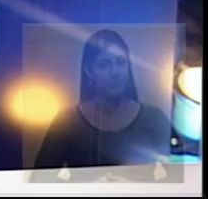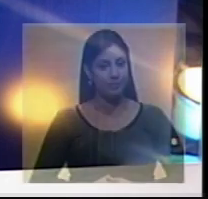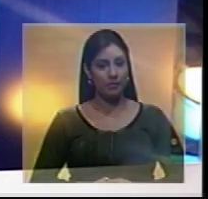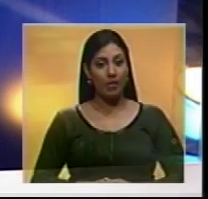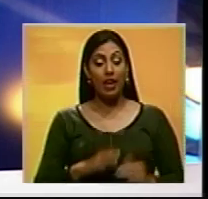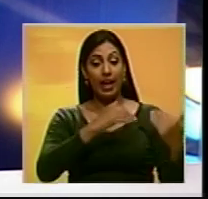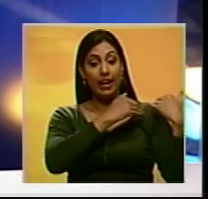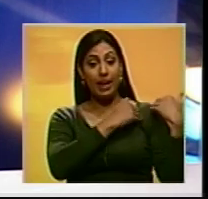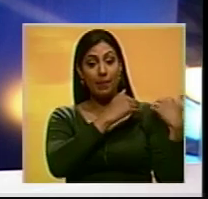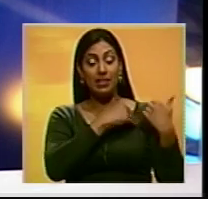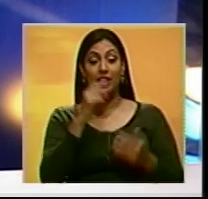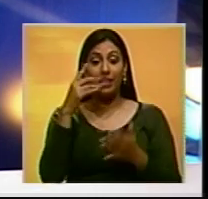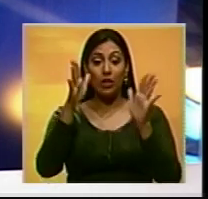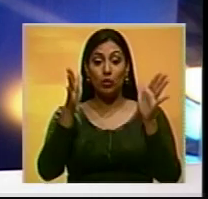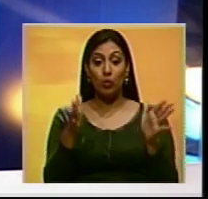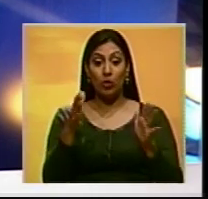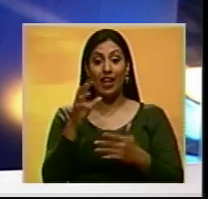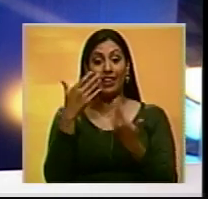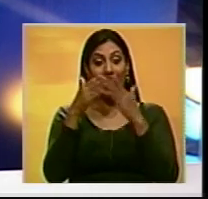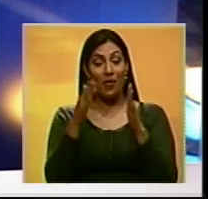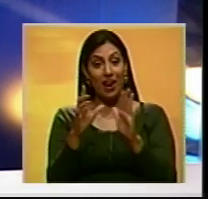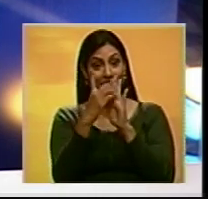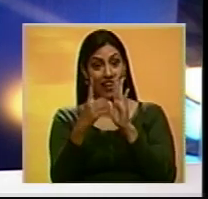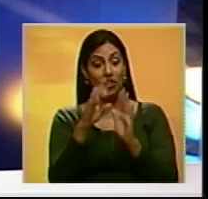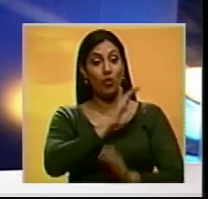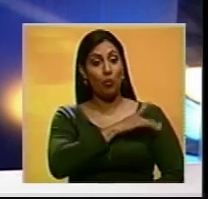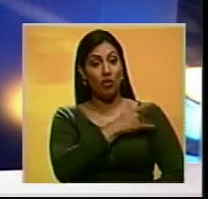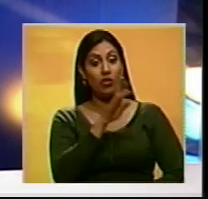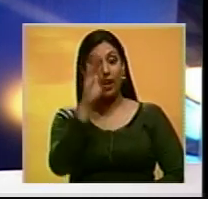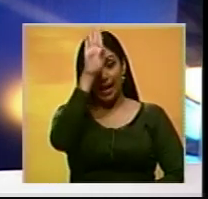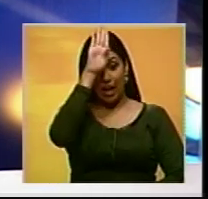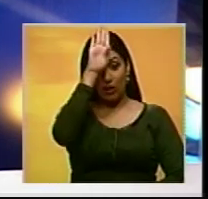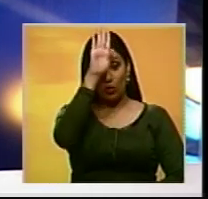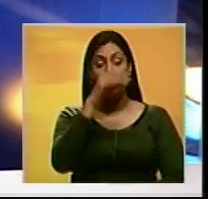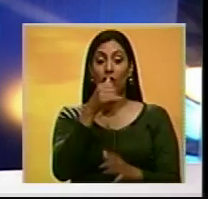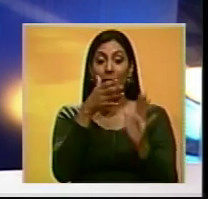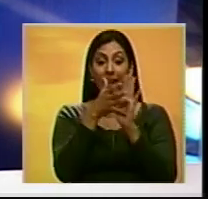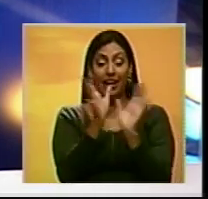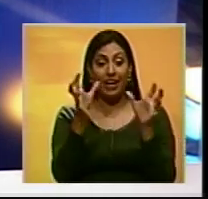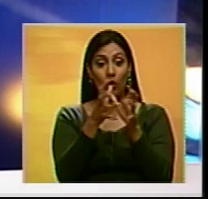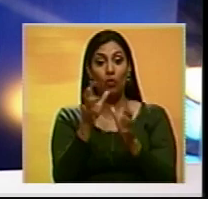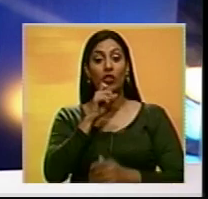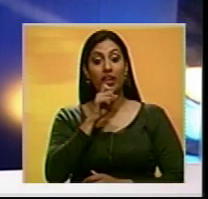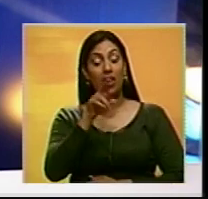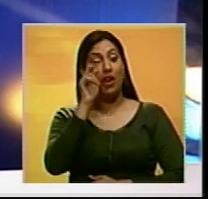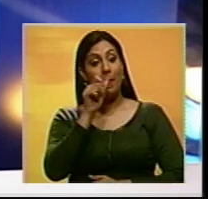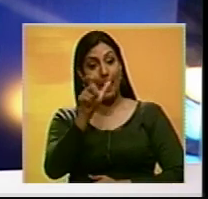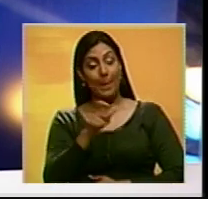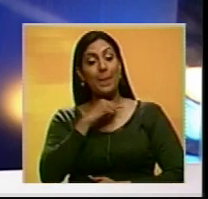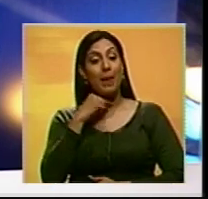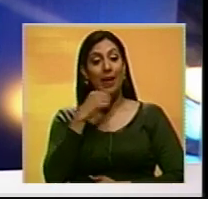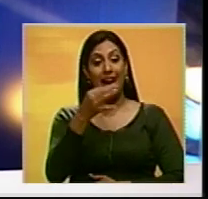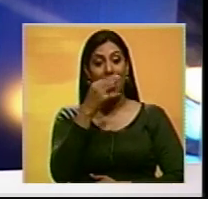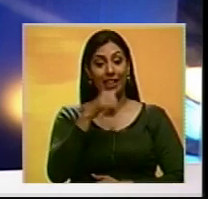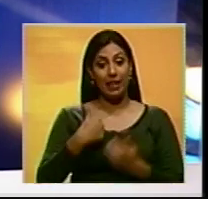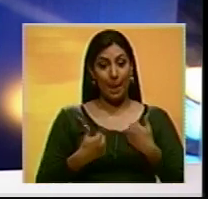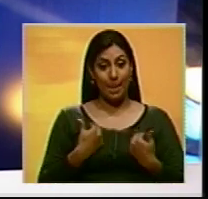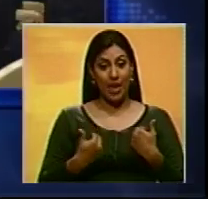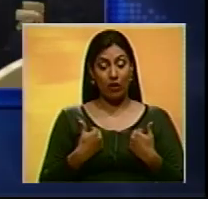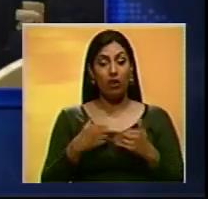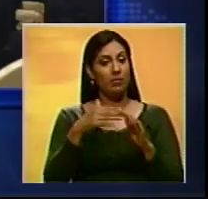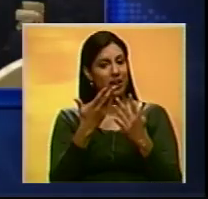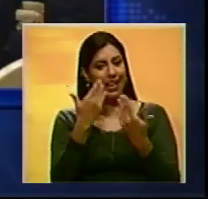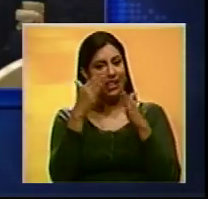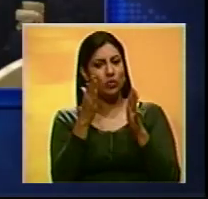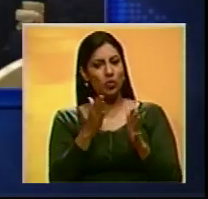Los representantes estudiantiles de la Escuela de Derecho de la Universidad Católica Andrés Bello se reunieron con el nuncio apostólico la tarde de este miércoles.